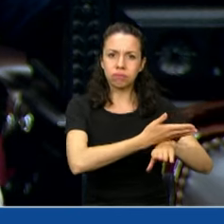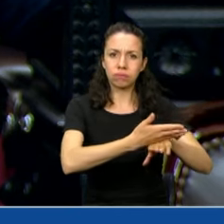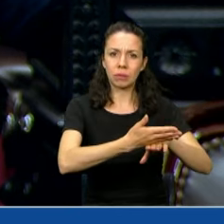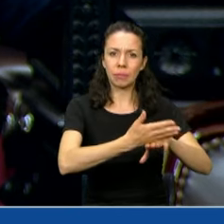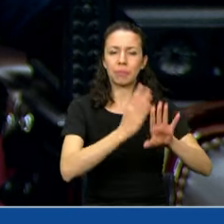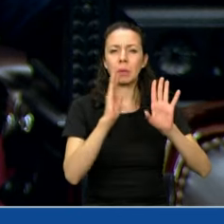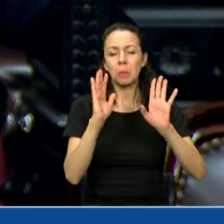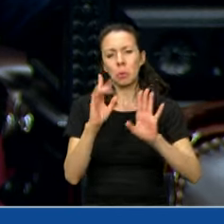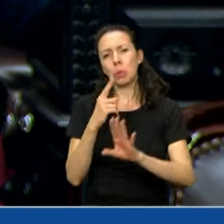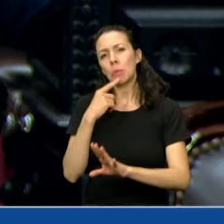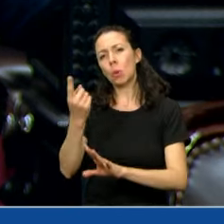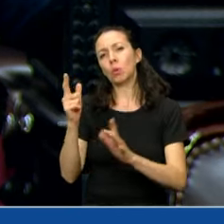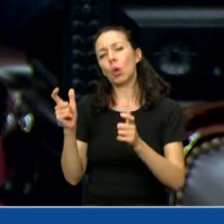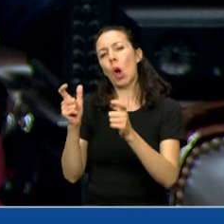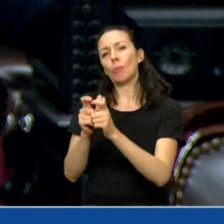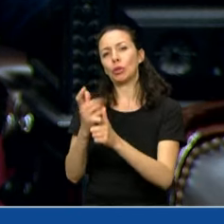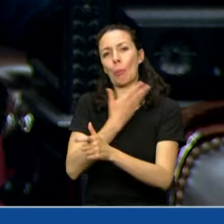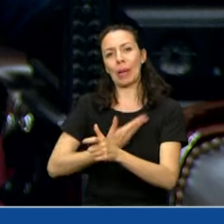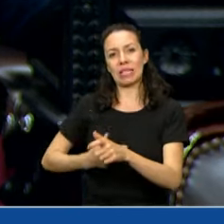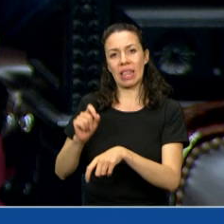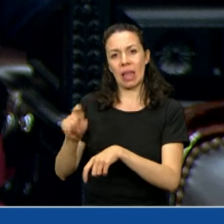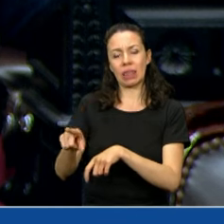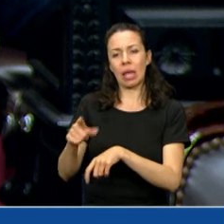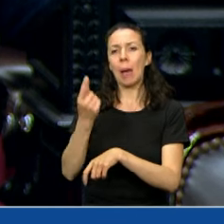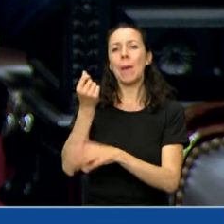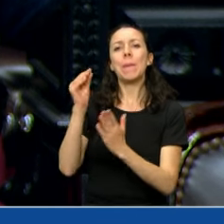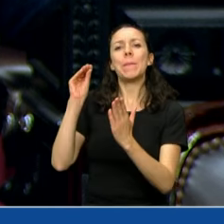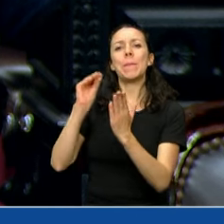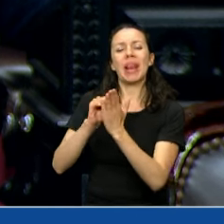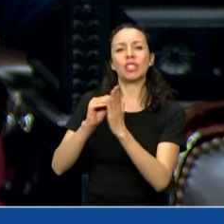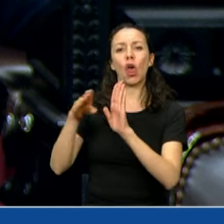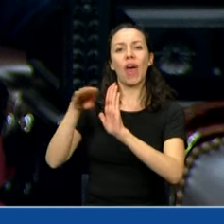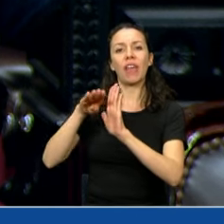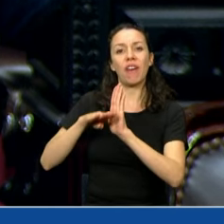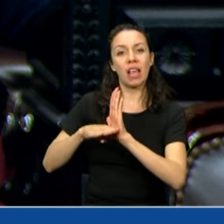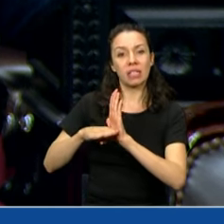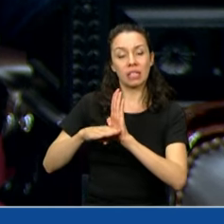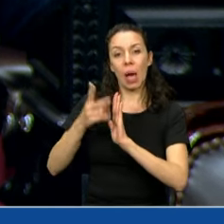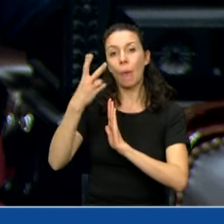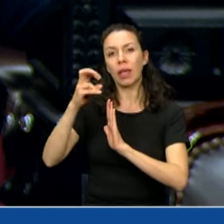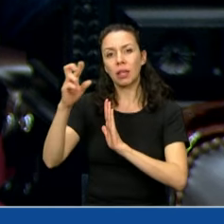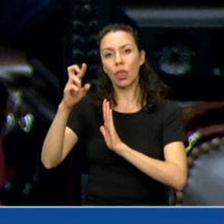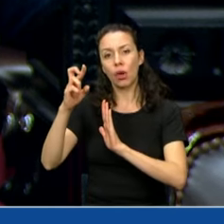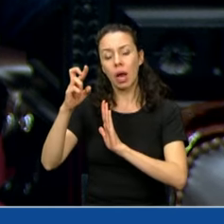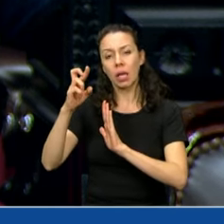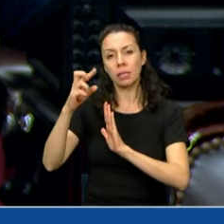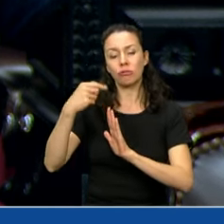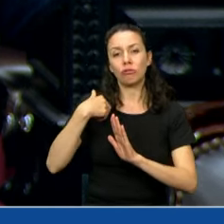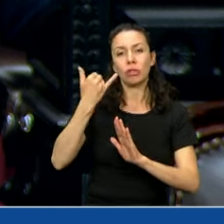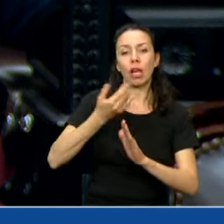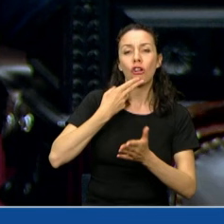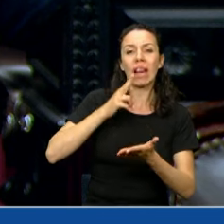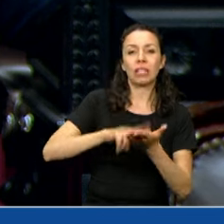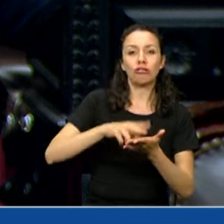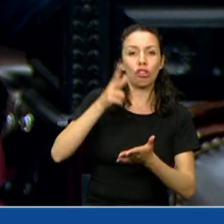comisión por qué Si el precio de referencia de yo tengo una retención del o